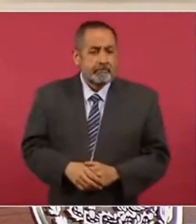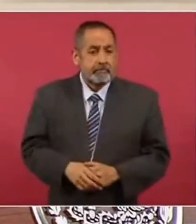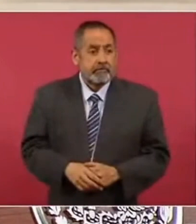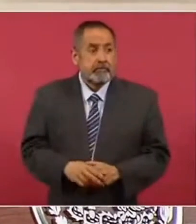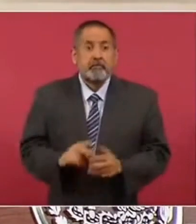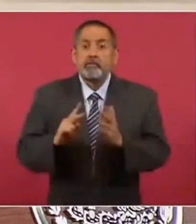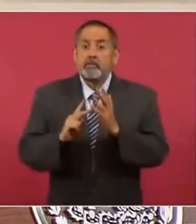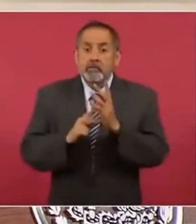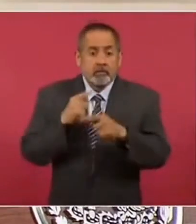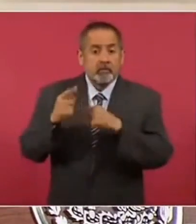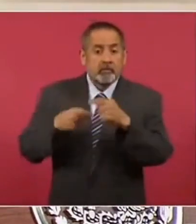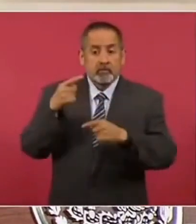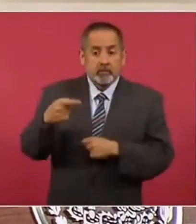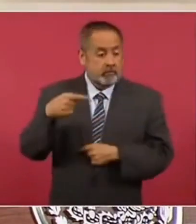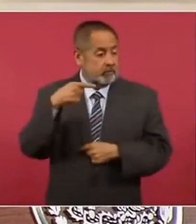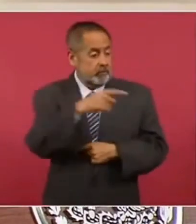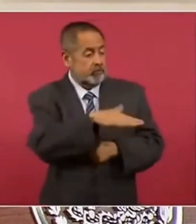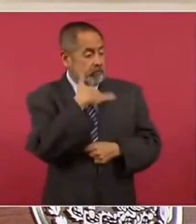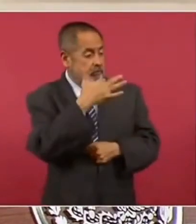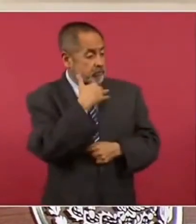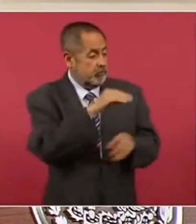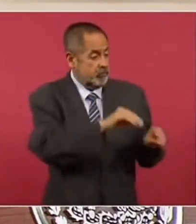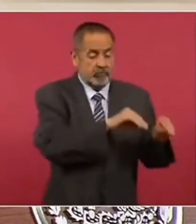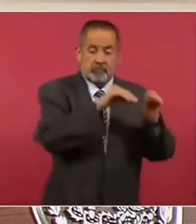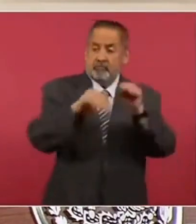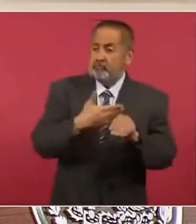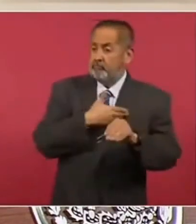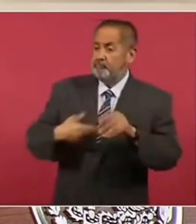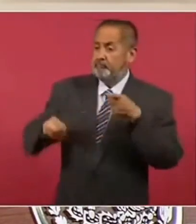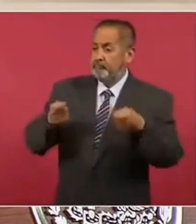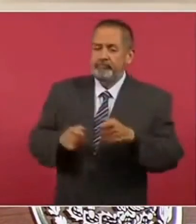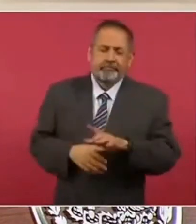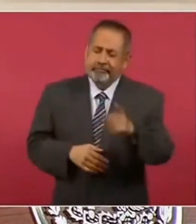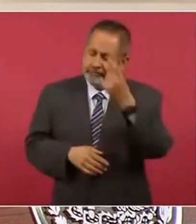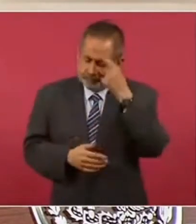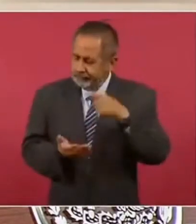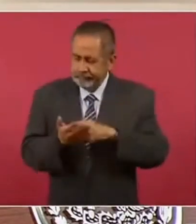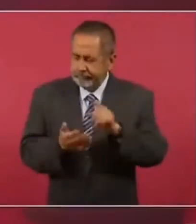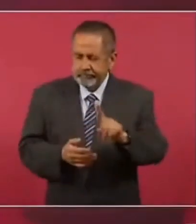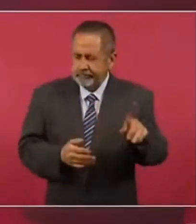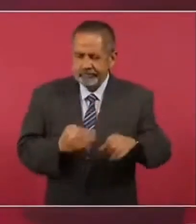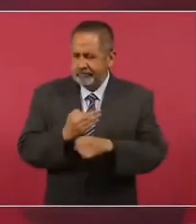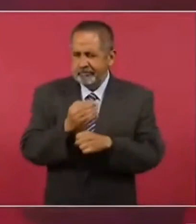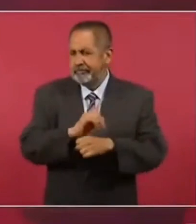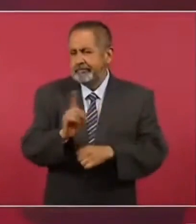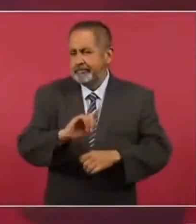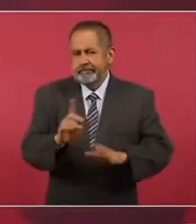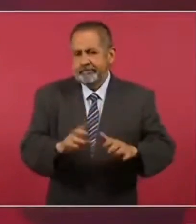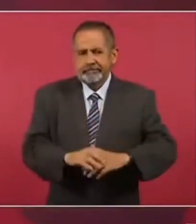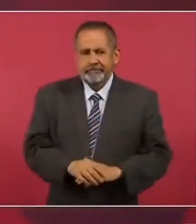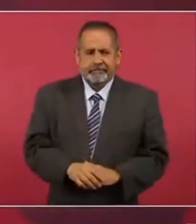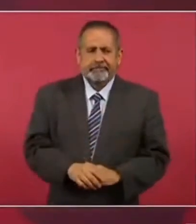regresaran los corruptos que no creo que sea ahora